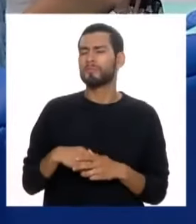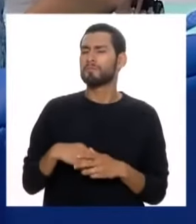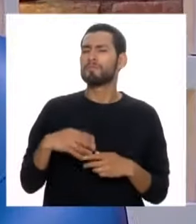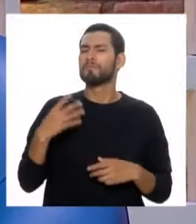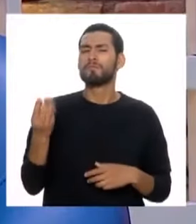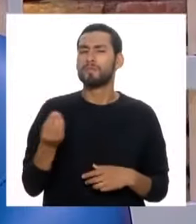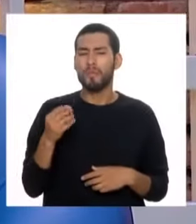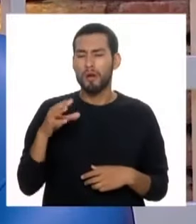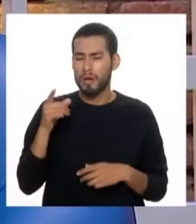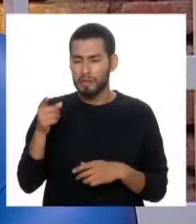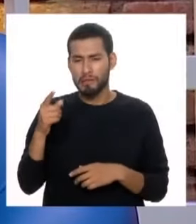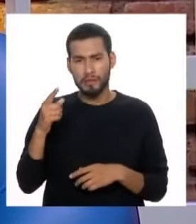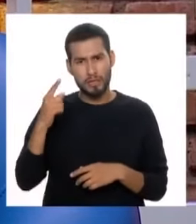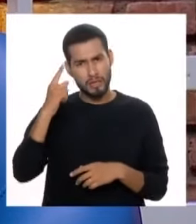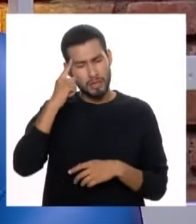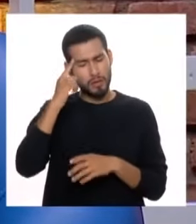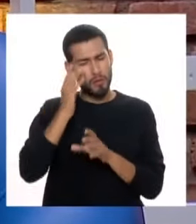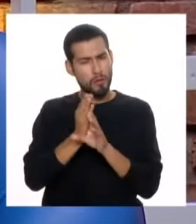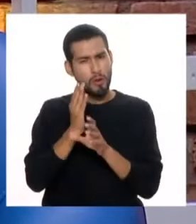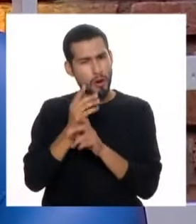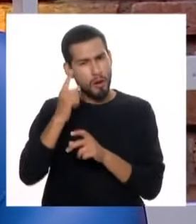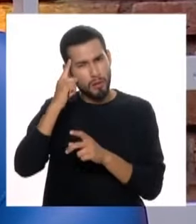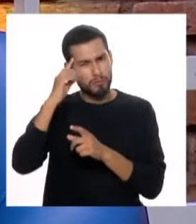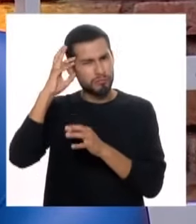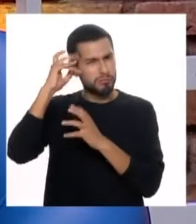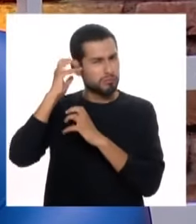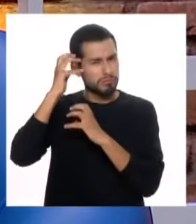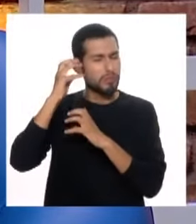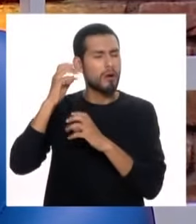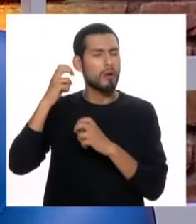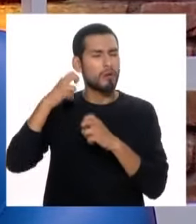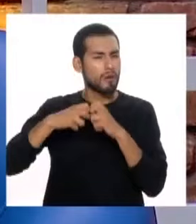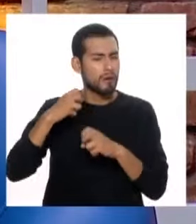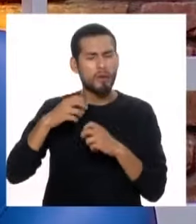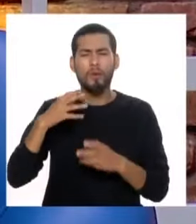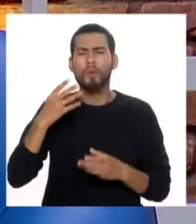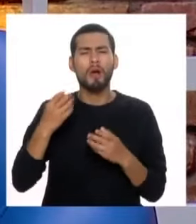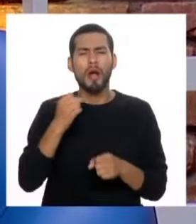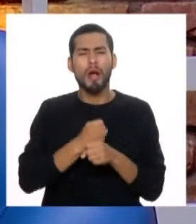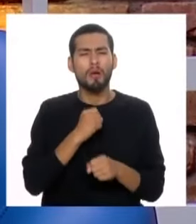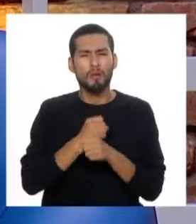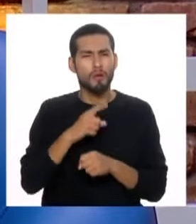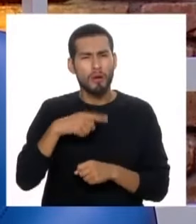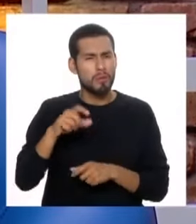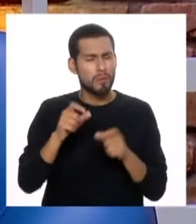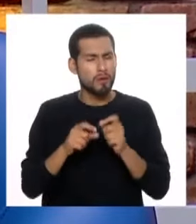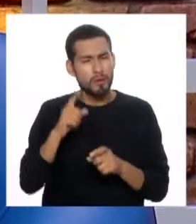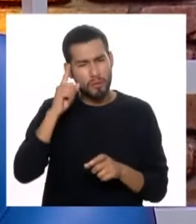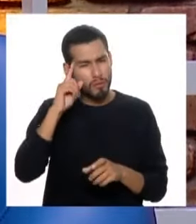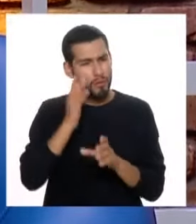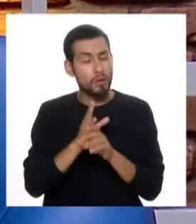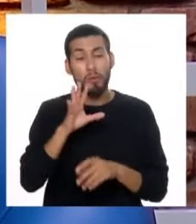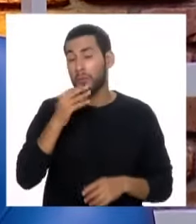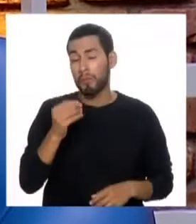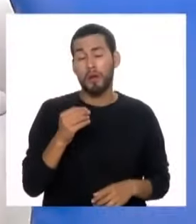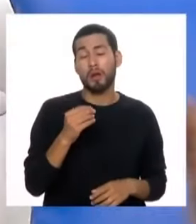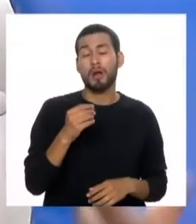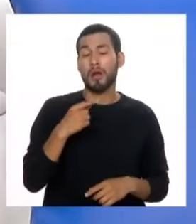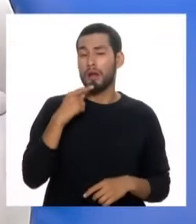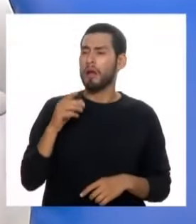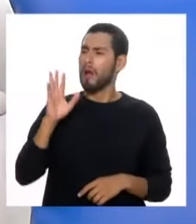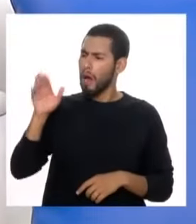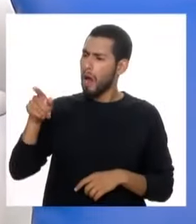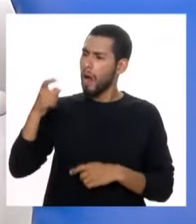por temas psicológicos. ¿Cuál es el trabajo psicológico que se está haciendo con estas personas? Porque decirle a una persona,